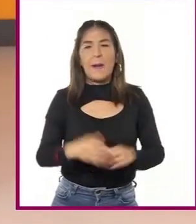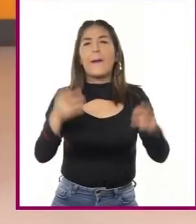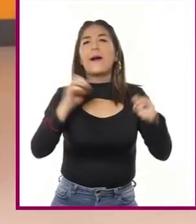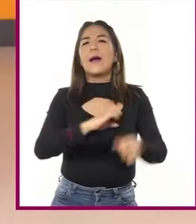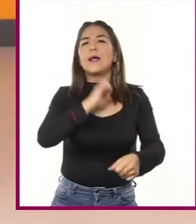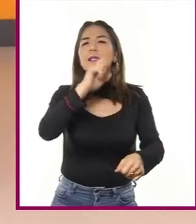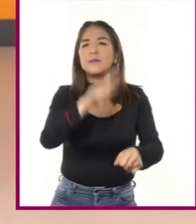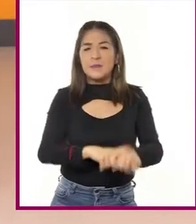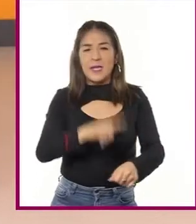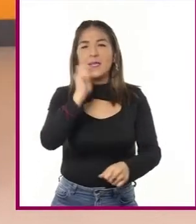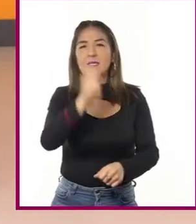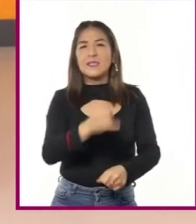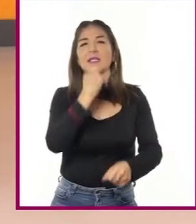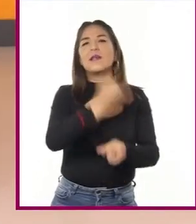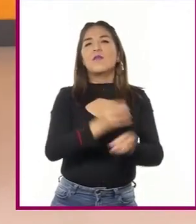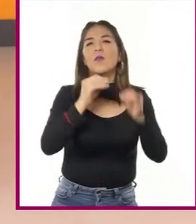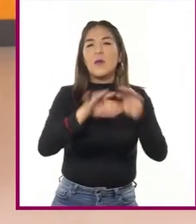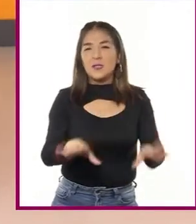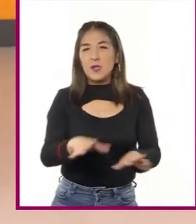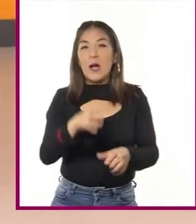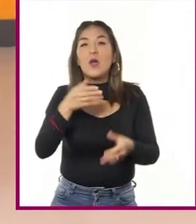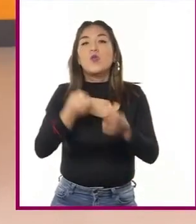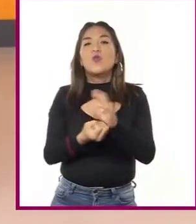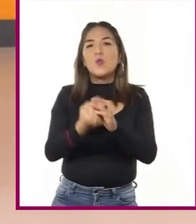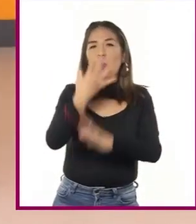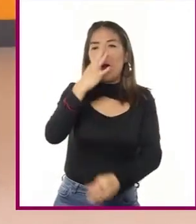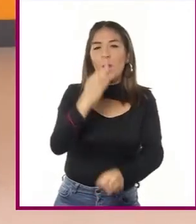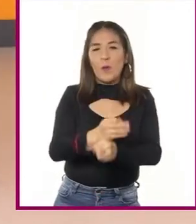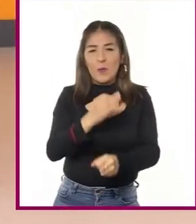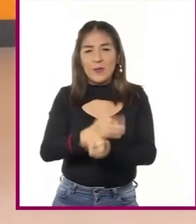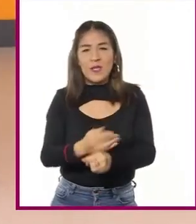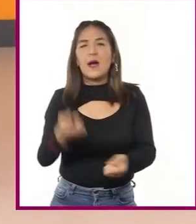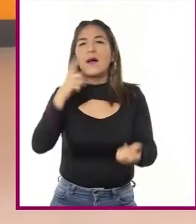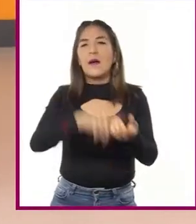Especializadas, que tienen información reciente. Por lo general es a